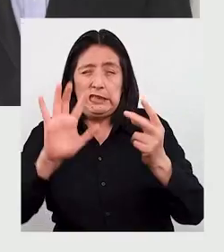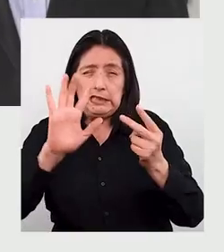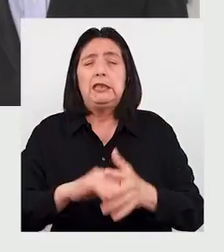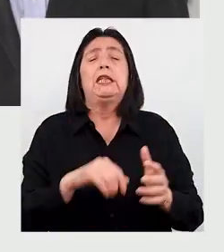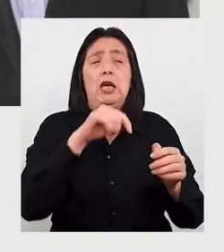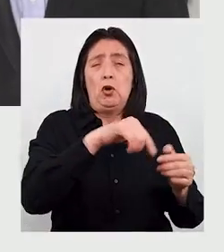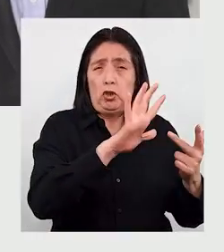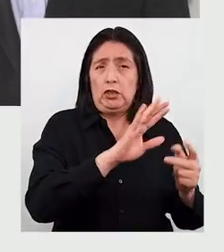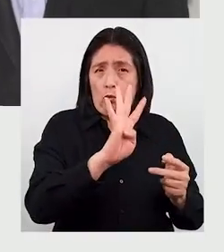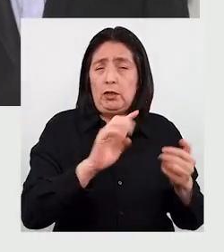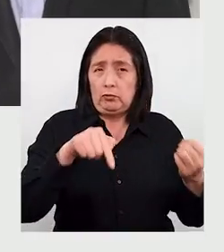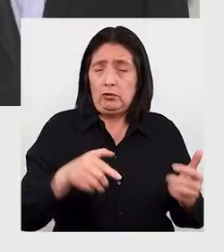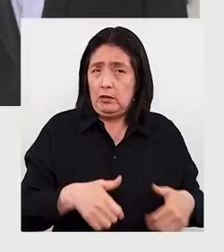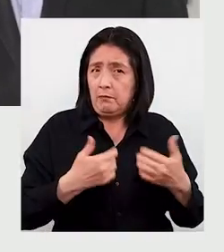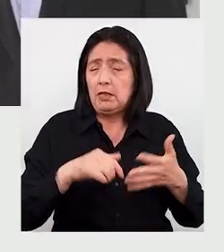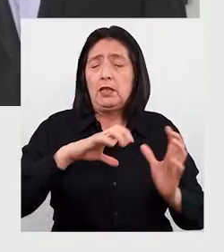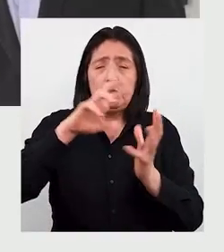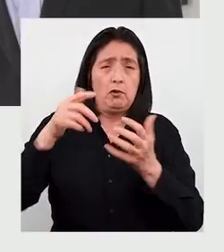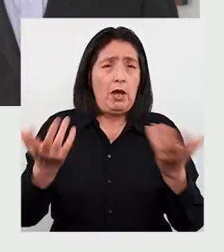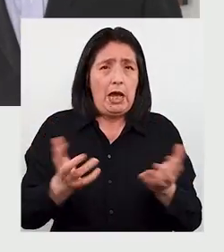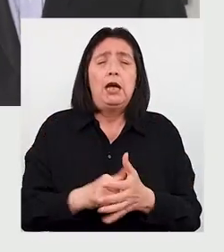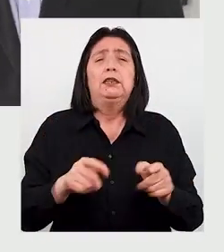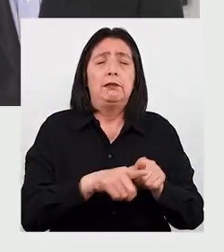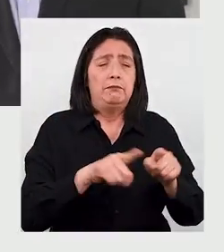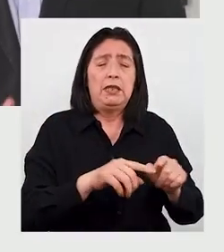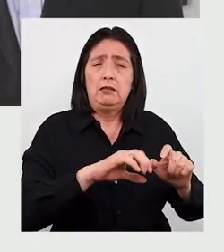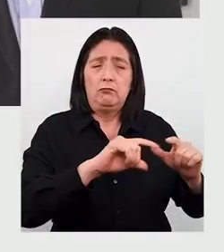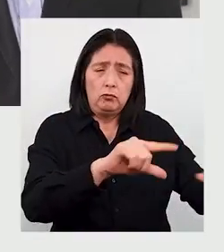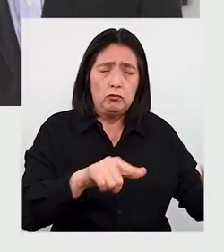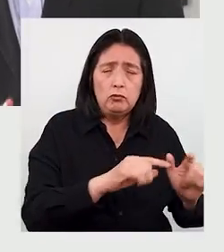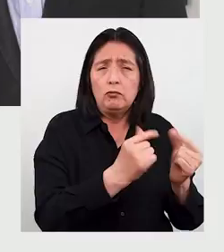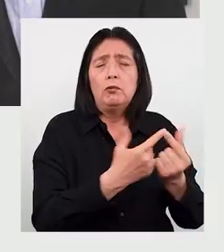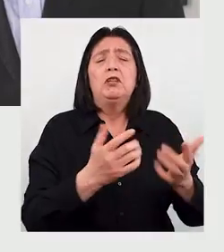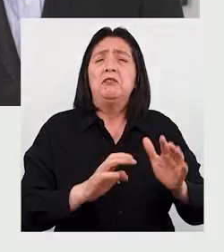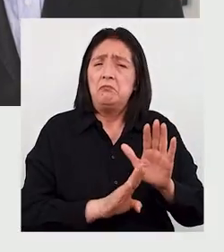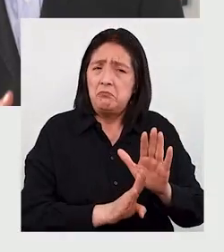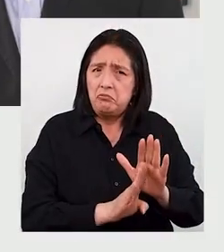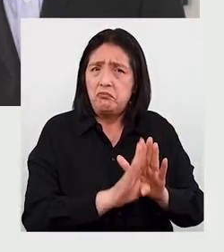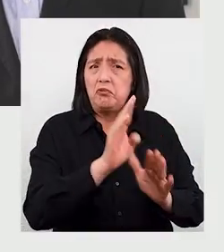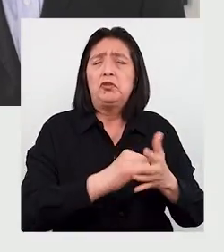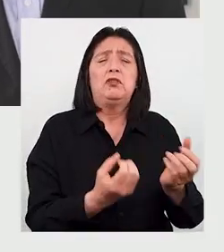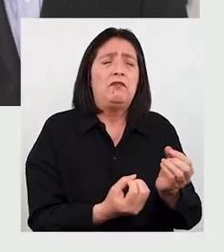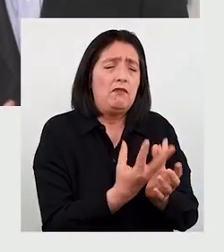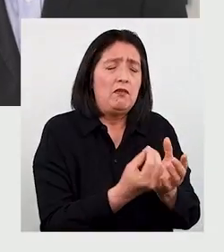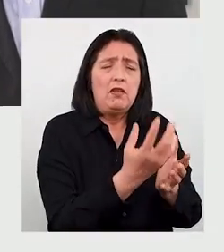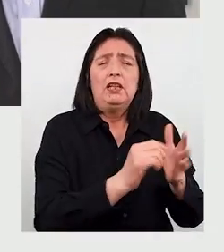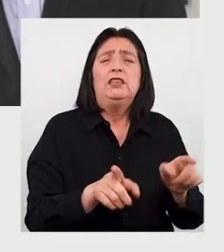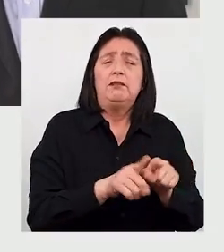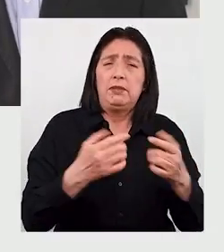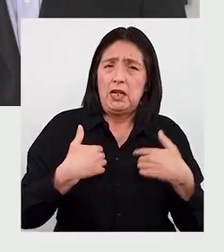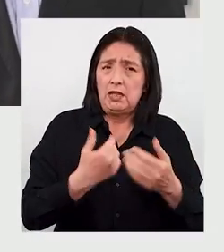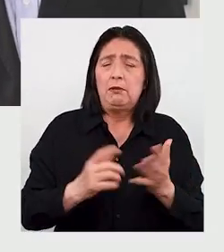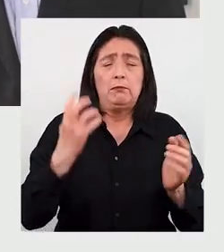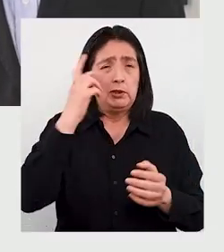vida que existen en el mundo, así como 11 de las ecorregiones que permiten el desarrollo de una amplia variedad de flora y fauna. Y es por